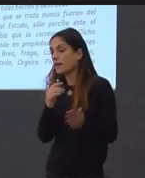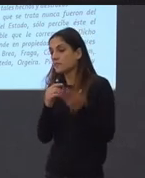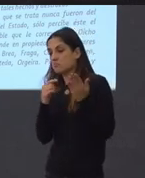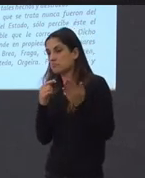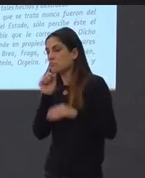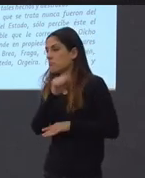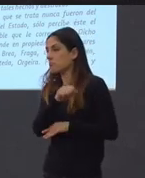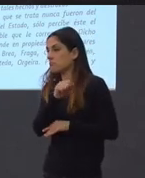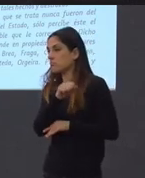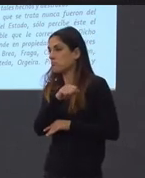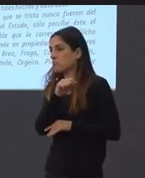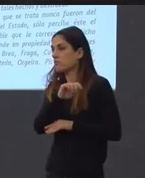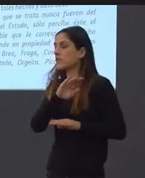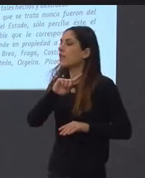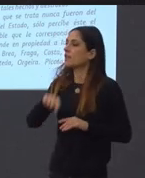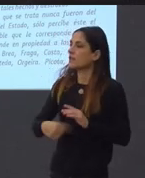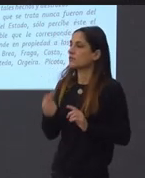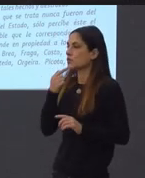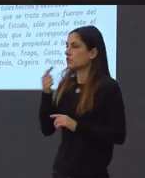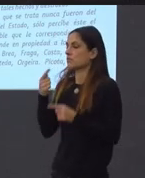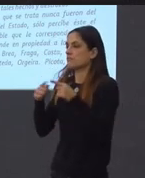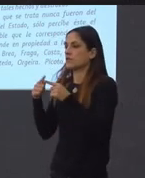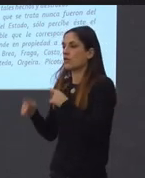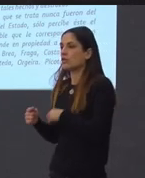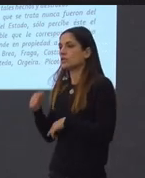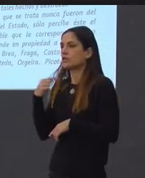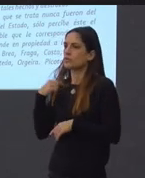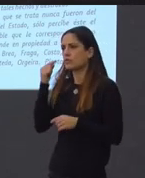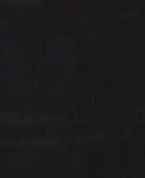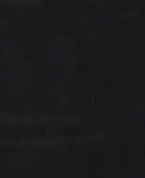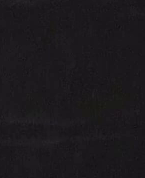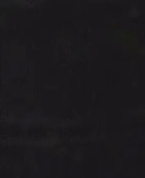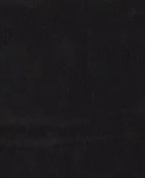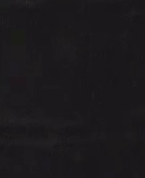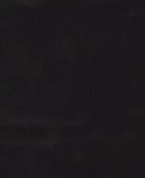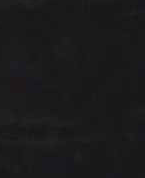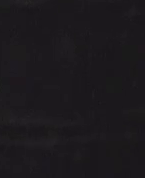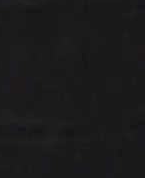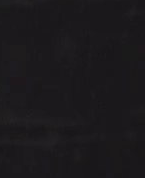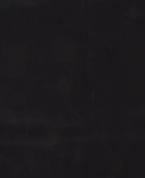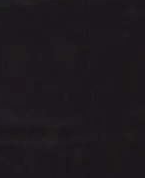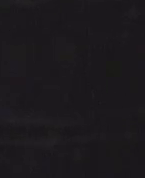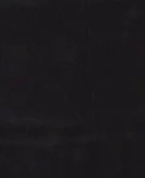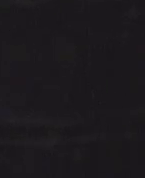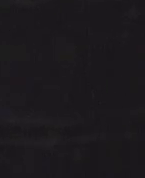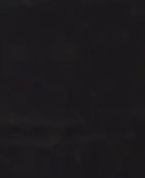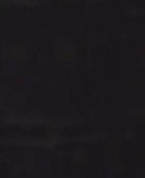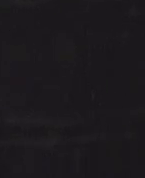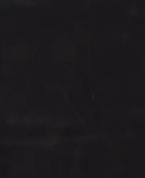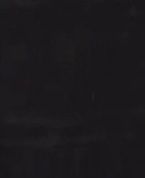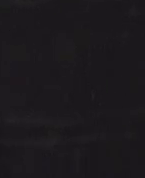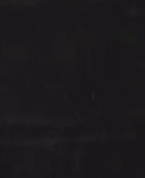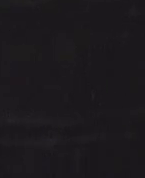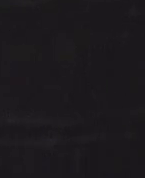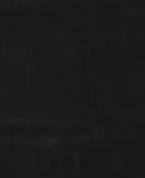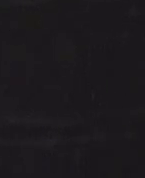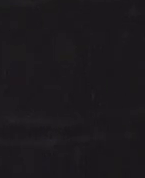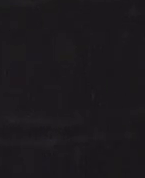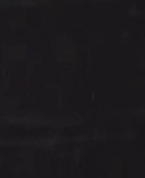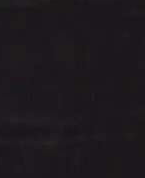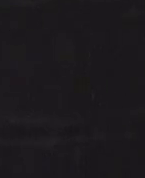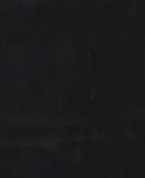relatan cosas como a seguinte. Sospechamos que pueda haber alguna oposición por parte de algún vecino de aquella localidad, a cuyo fin y como medida